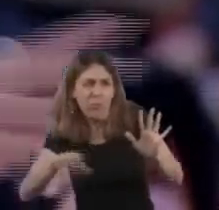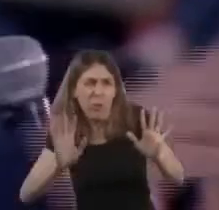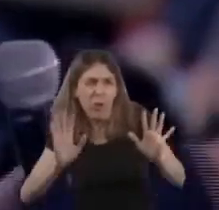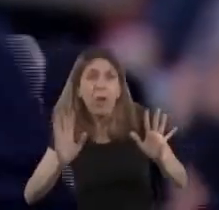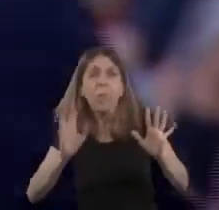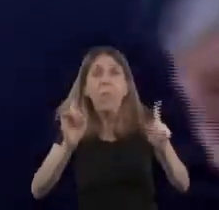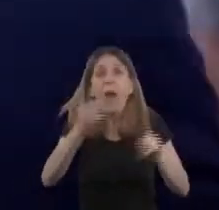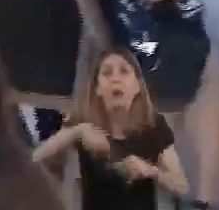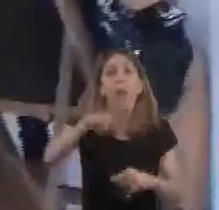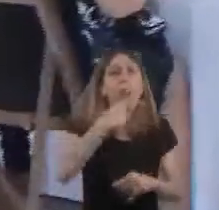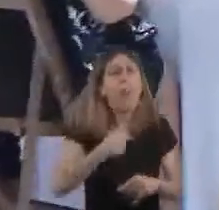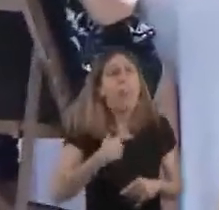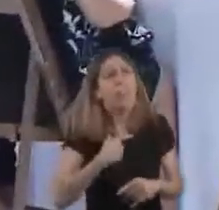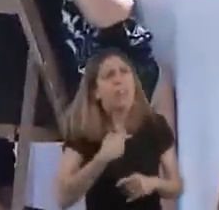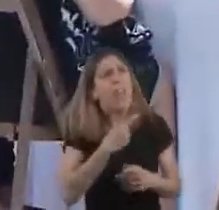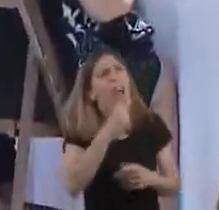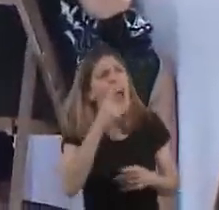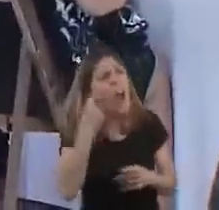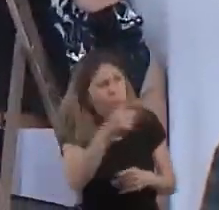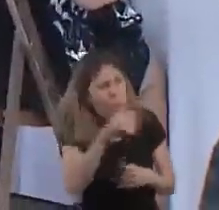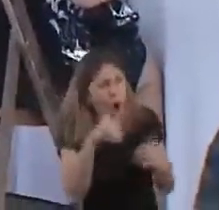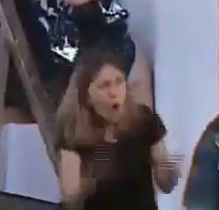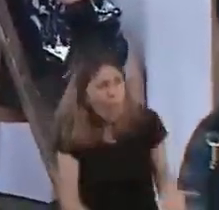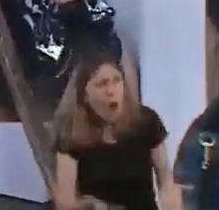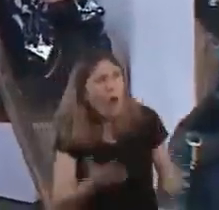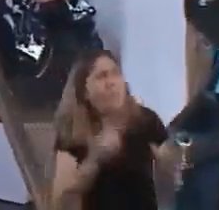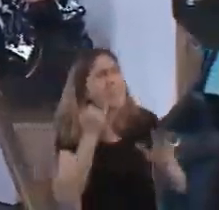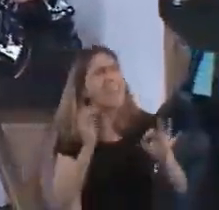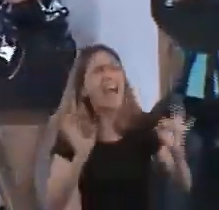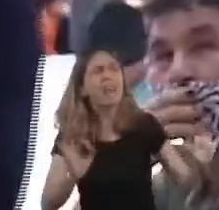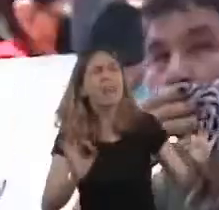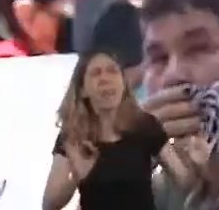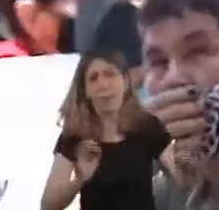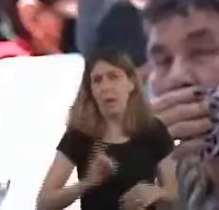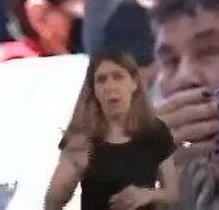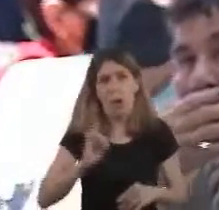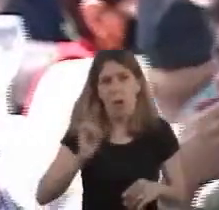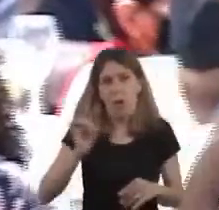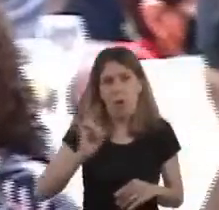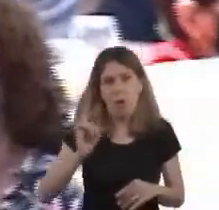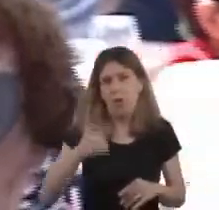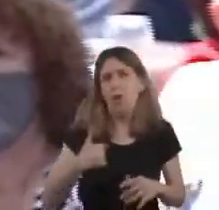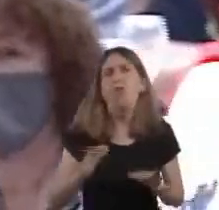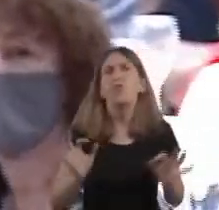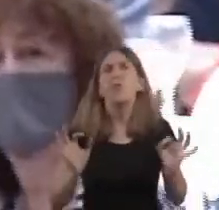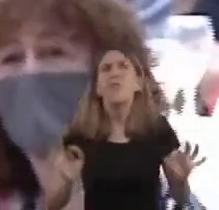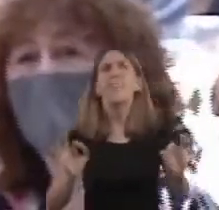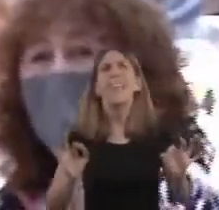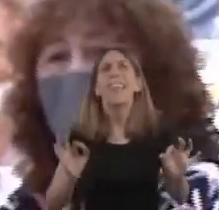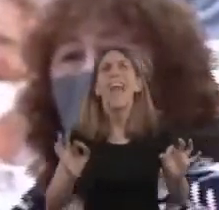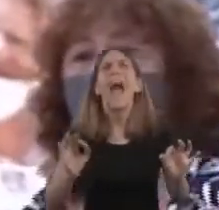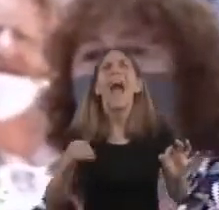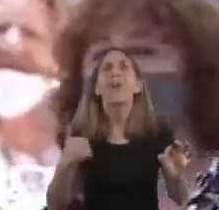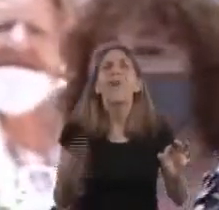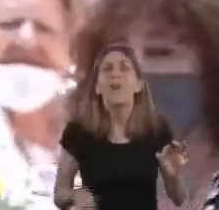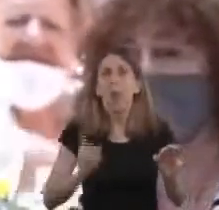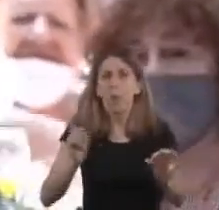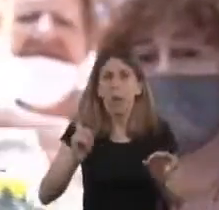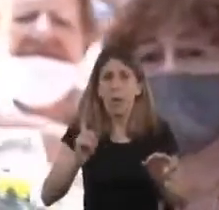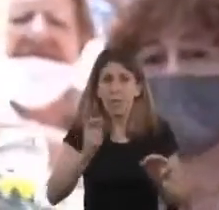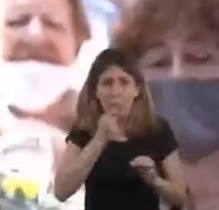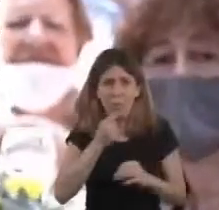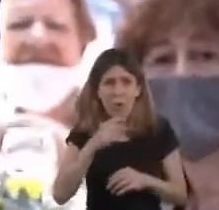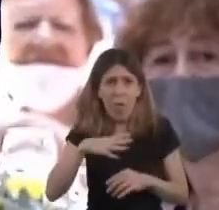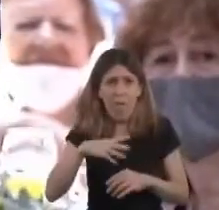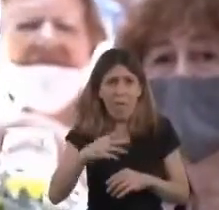me dicen, Alberto, ¿vos estás conforme con eso? No, no estoy conforme con eso. Porque soy consciente que eso sigue siendo